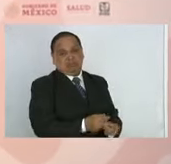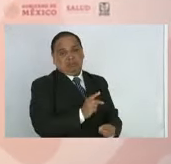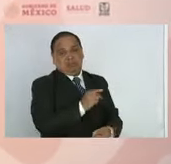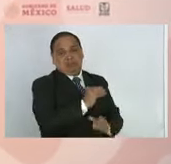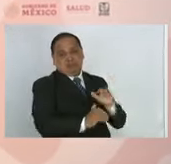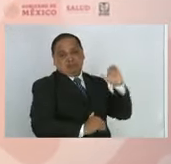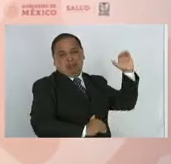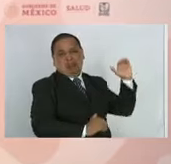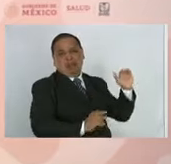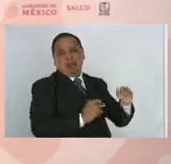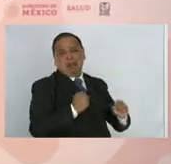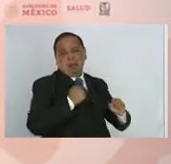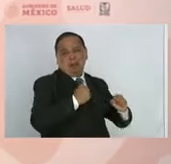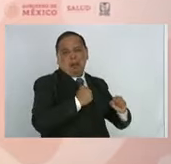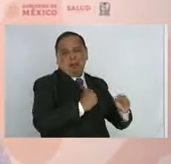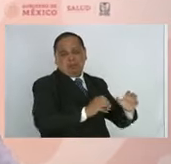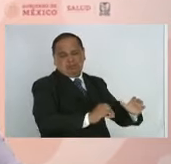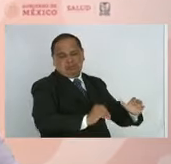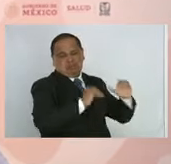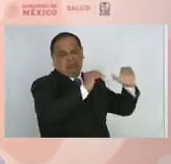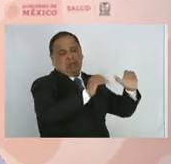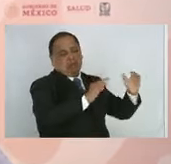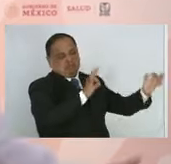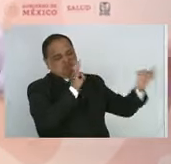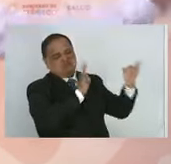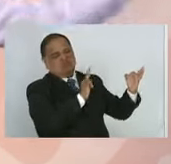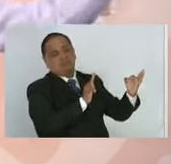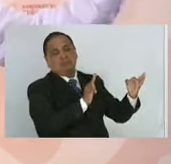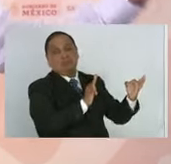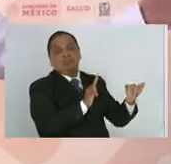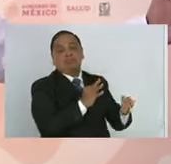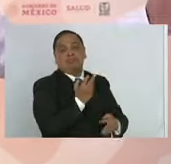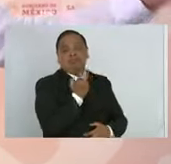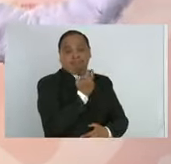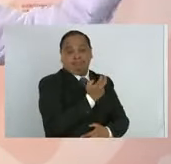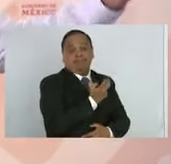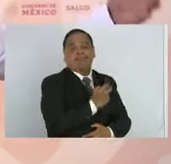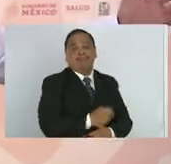poderosos que están